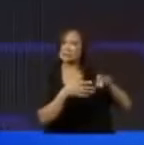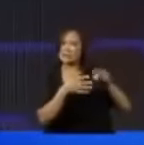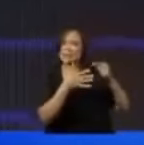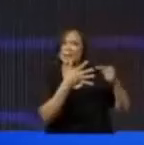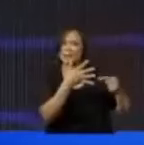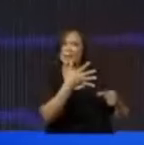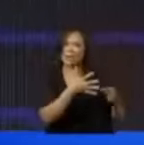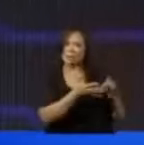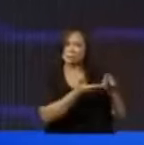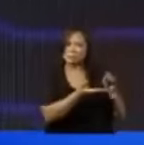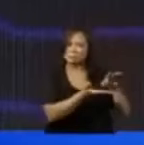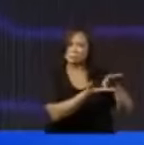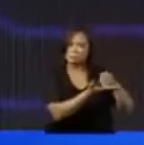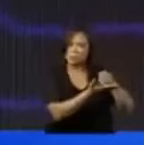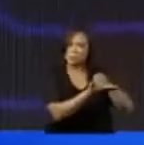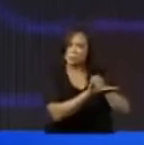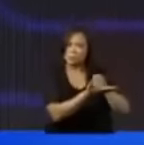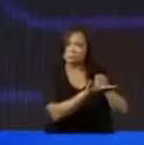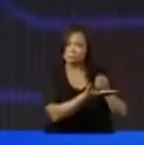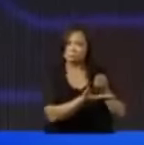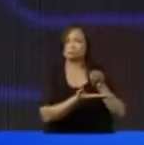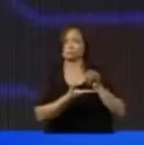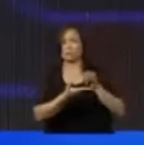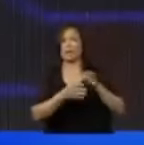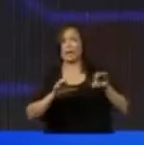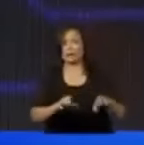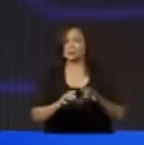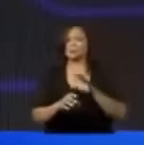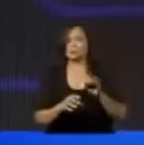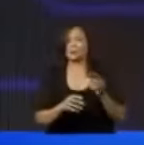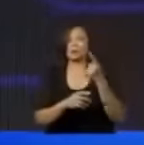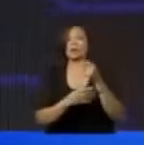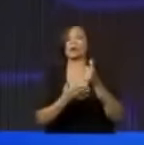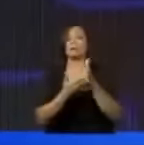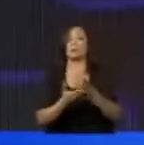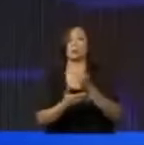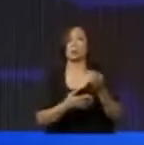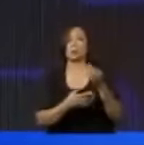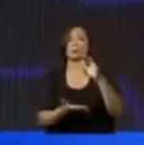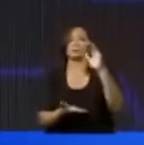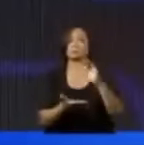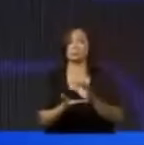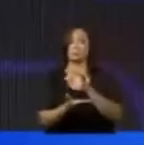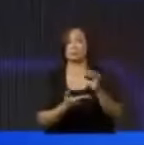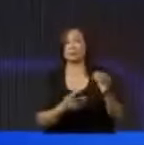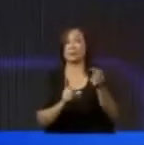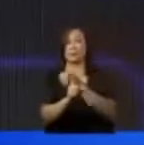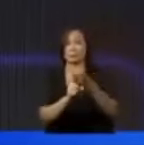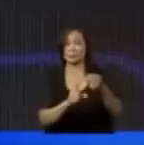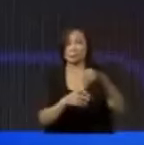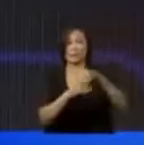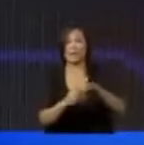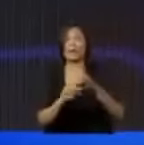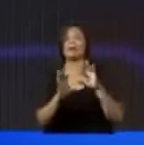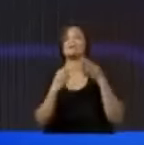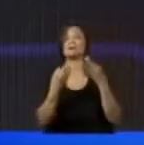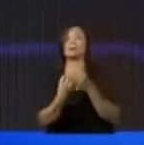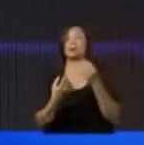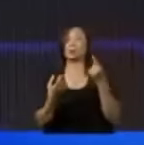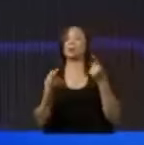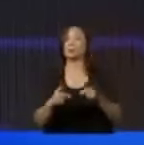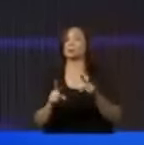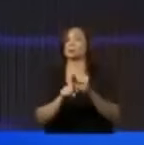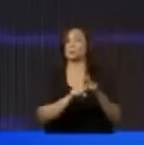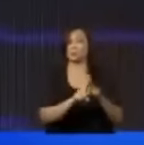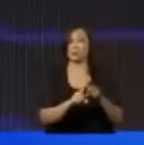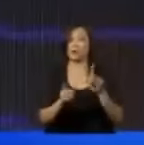al interior del núcleo familiar y tomar preventivamente acciones que contribuyan a una disminución de la violencia intrafamiliar o lo que puede